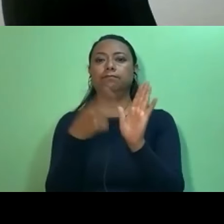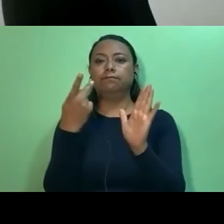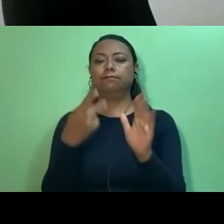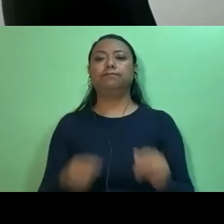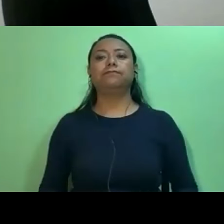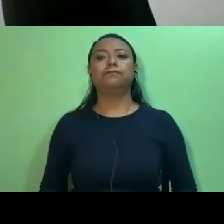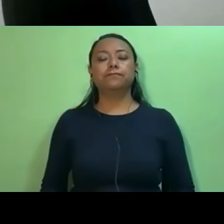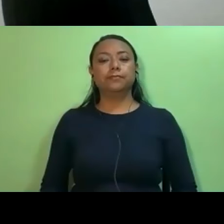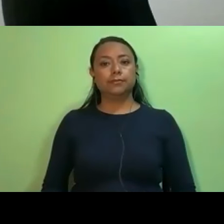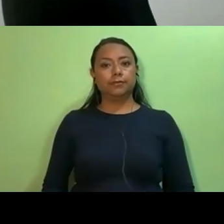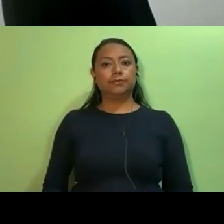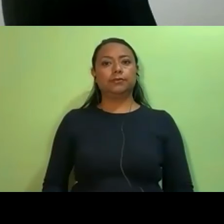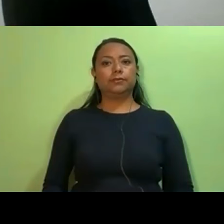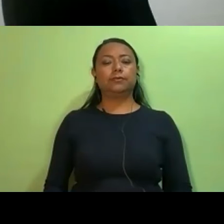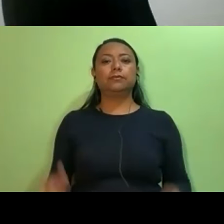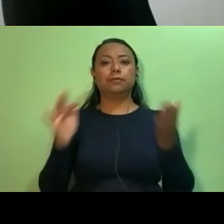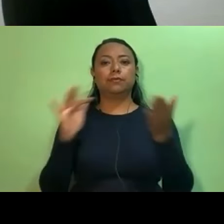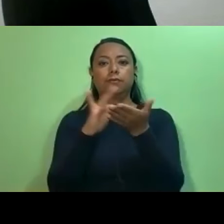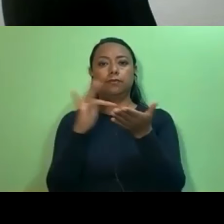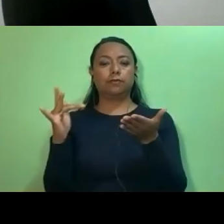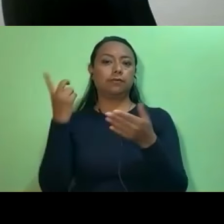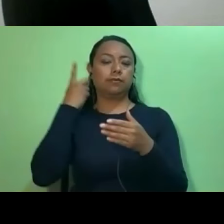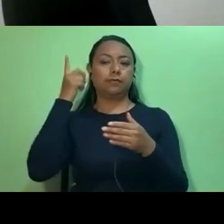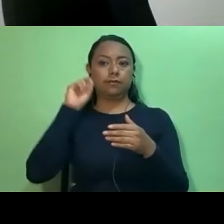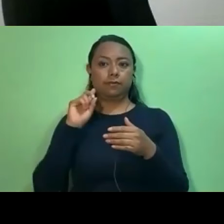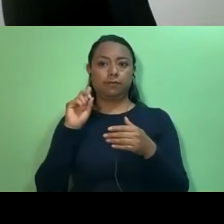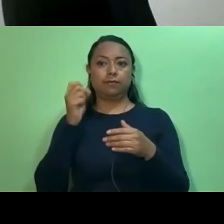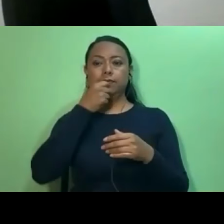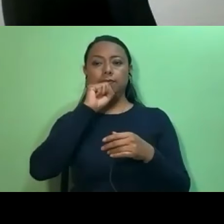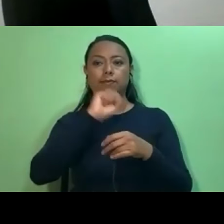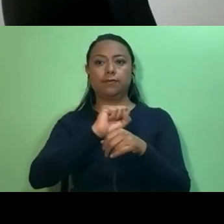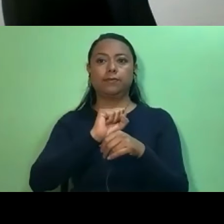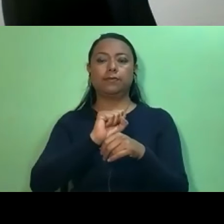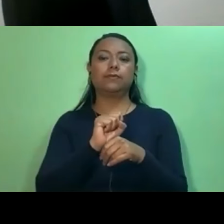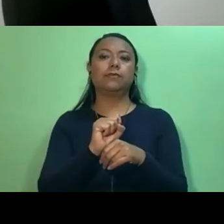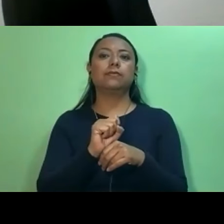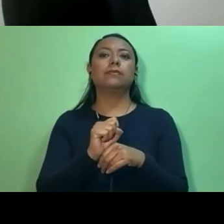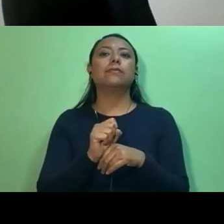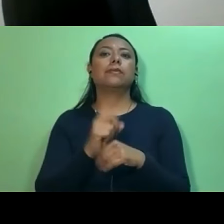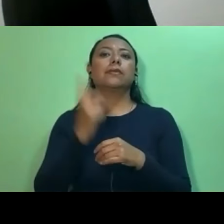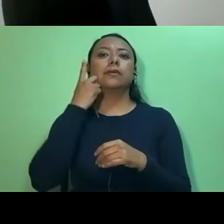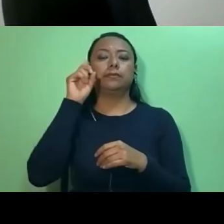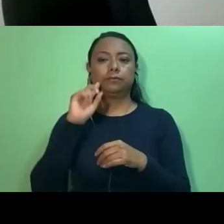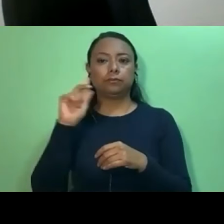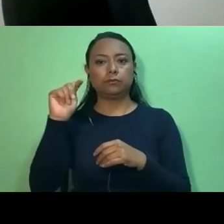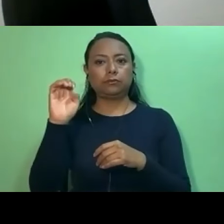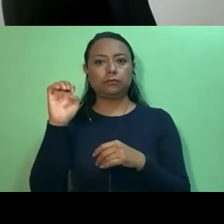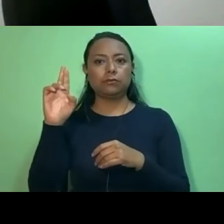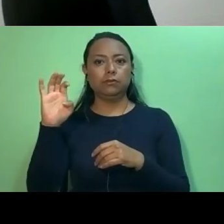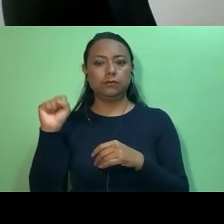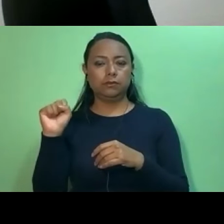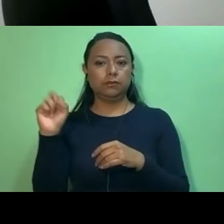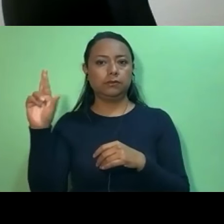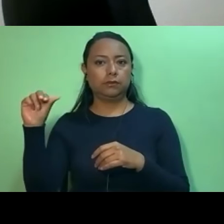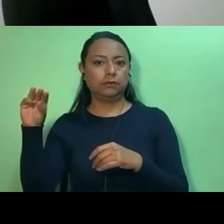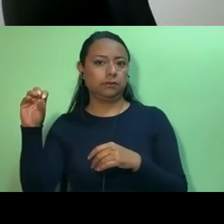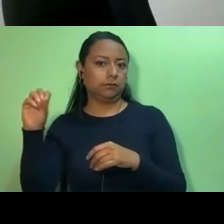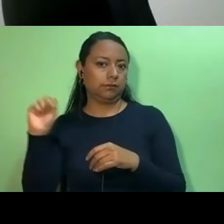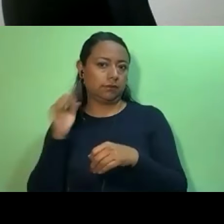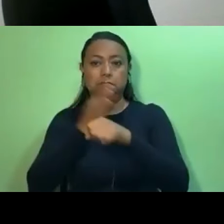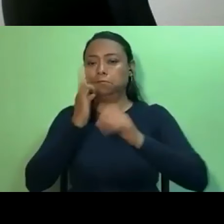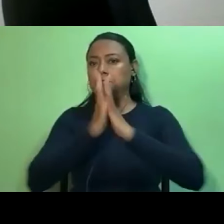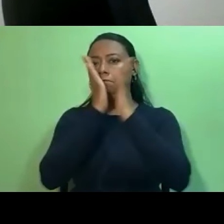diputada secretaria. Me informa la diputada Tere Ramos que ya no participaría en esta ronda, por lo tanto le damos el uso de la palabra